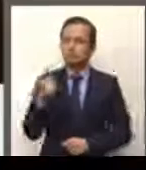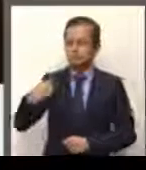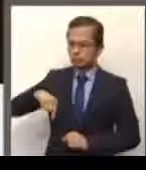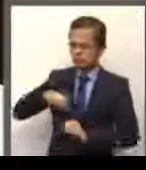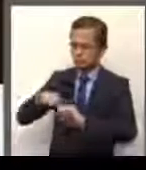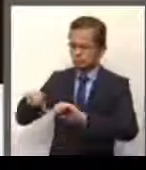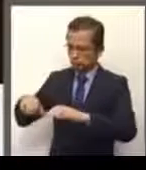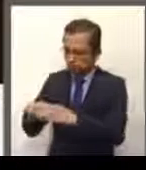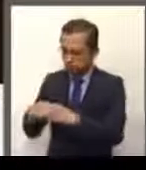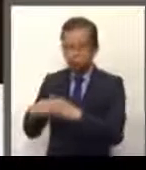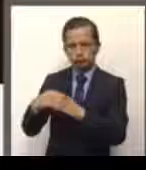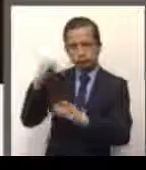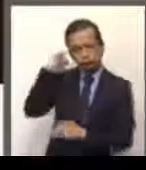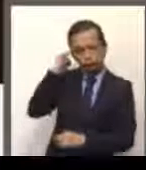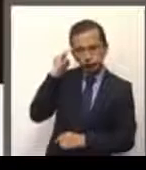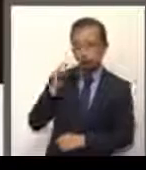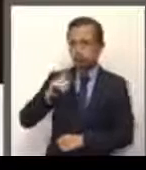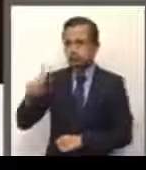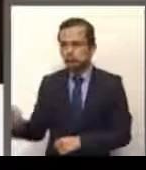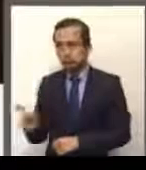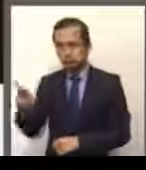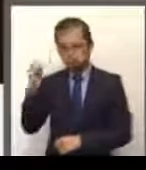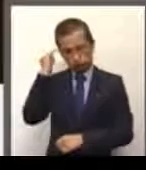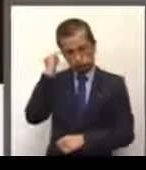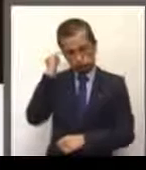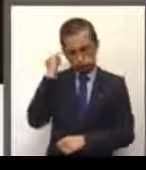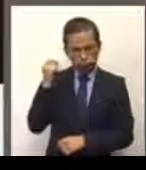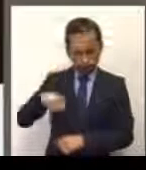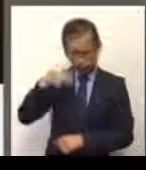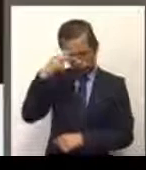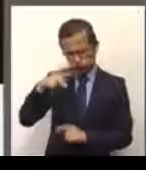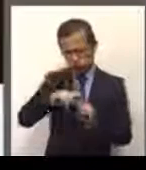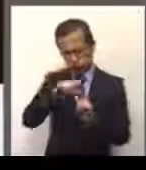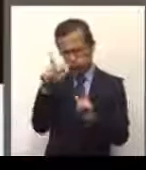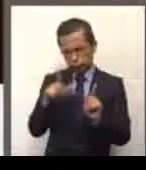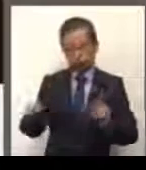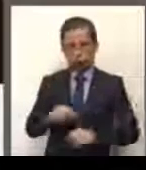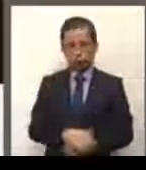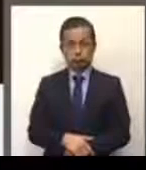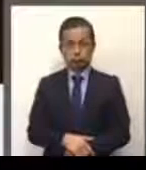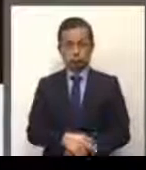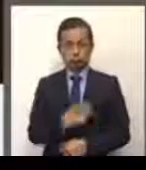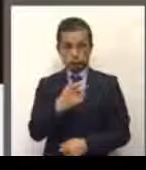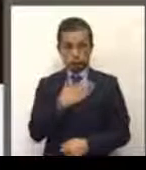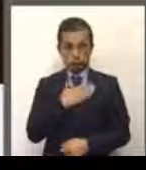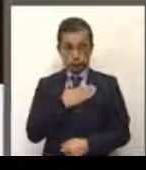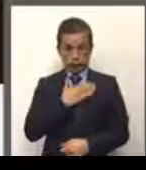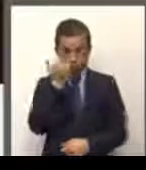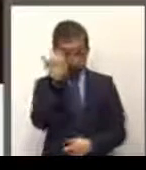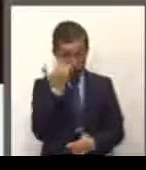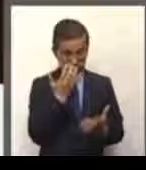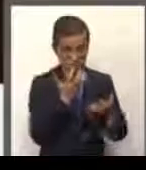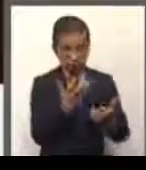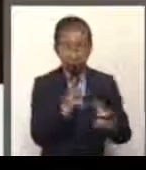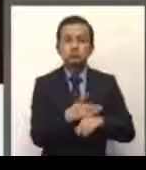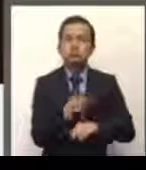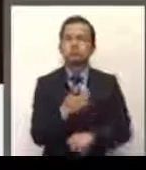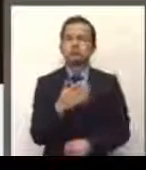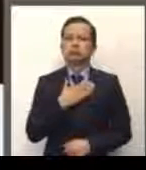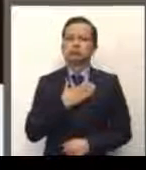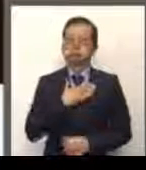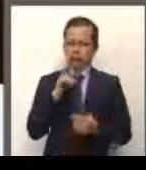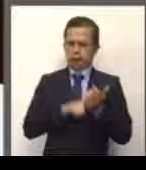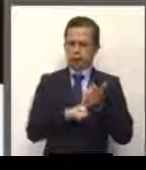de nuestro país. Personal, porque por mis venas corre sangre de mis